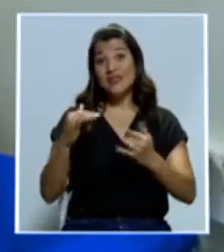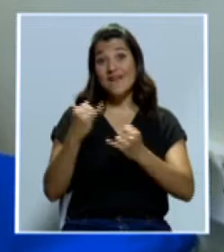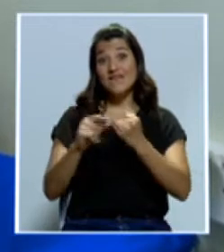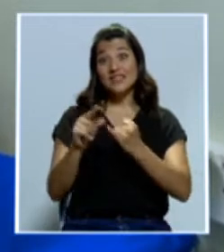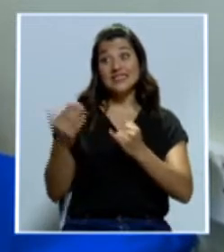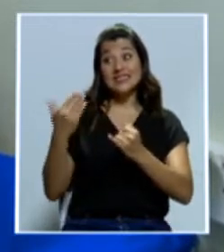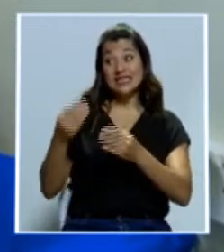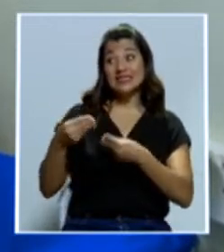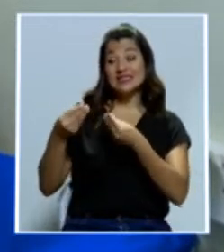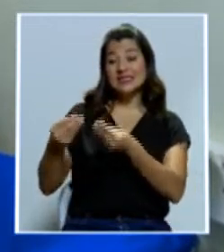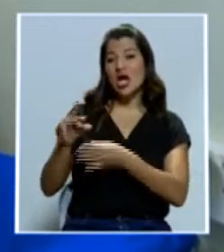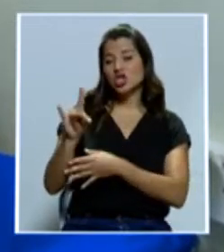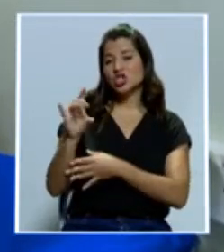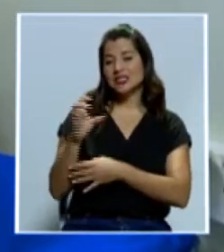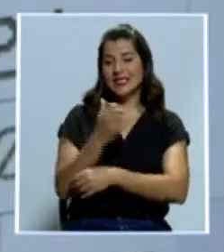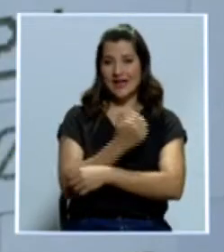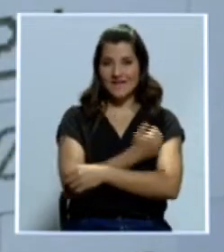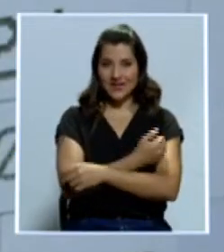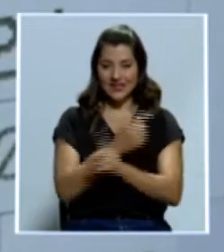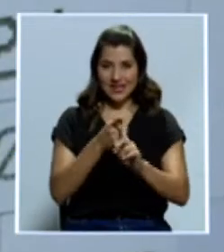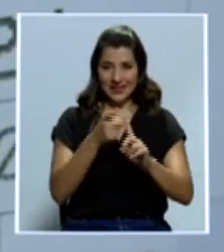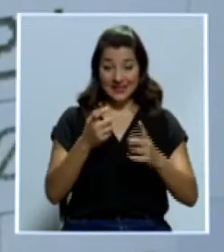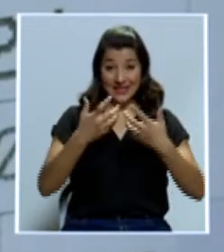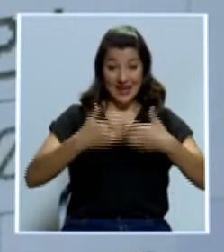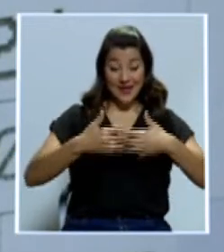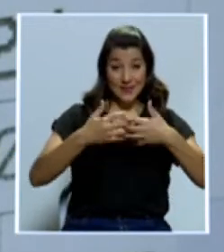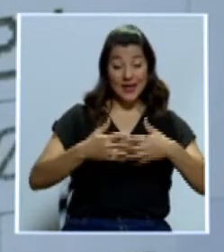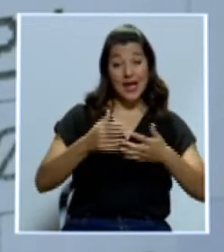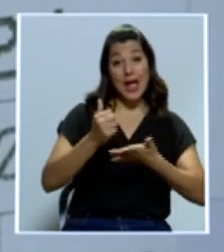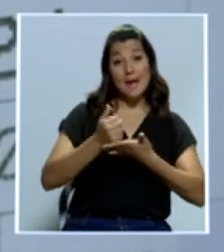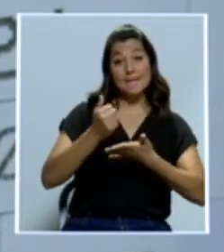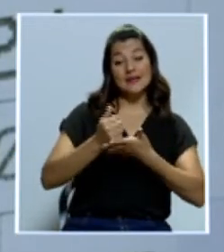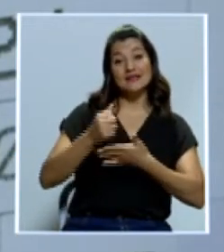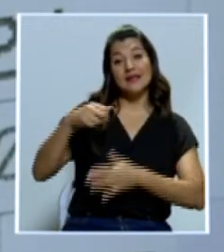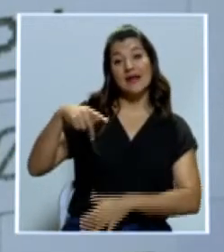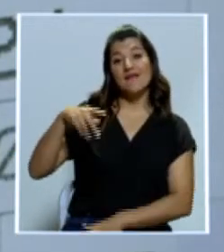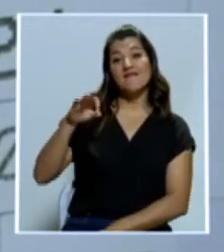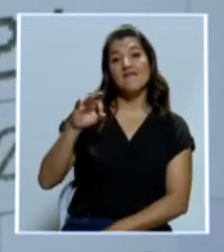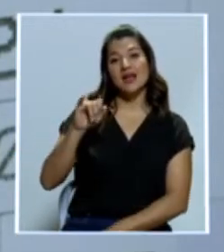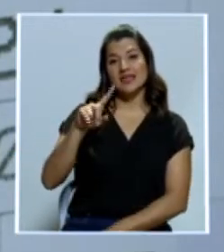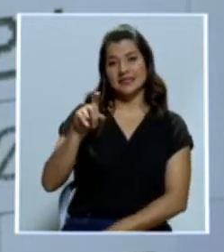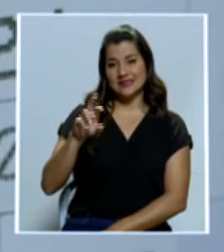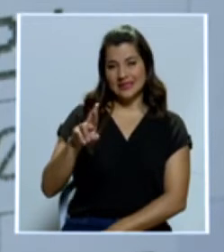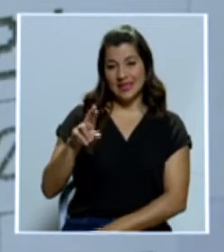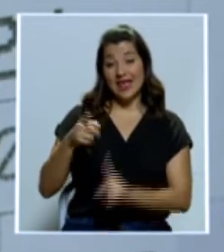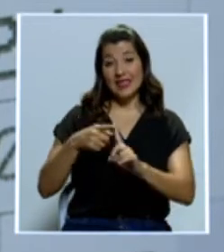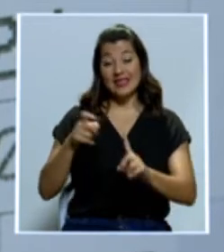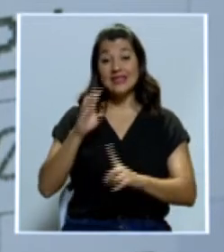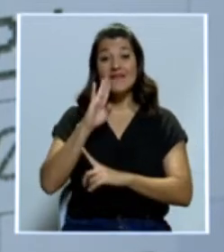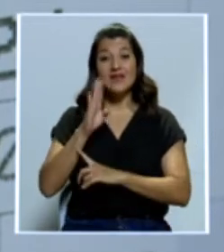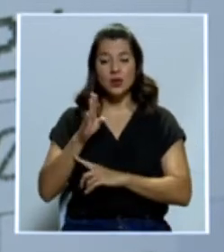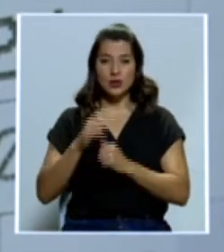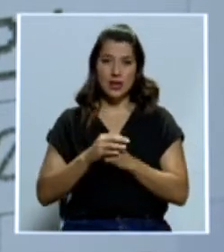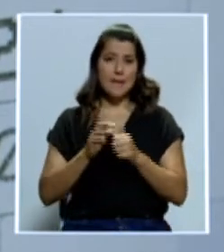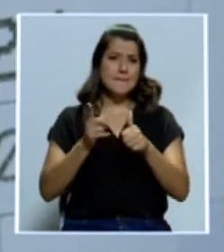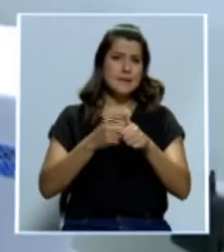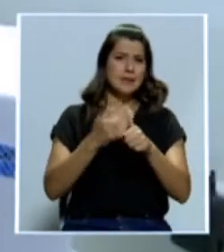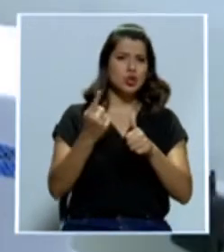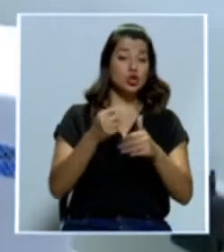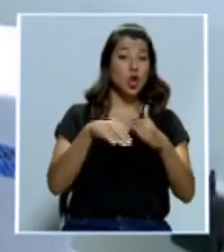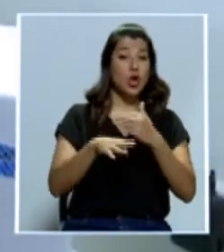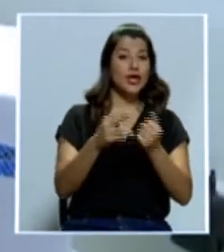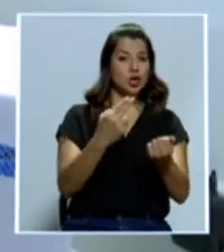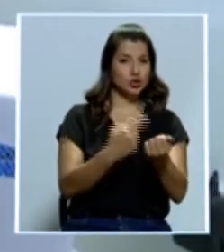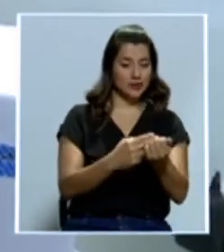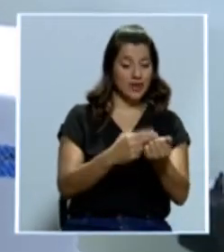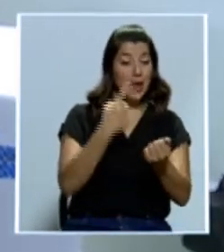entrega de 800,000 dosis enviadas desde la fábrica de Pfizer en Bélgica. En un primer momento, la campaña se hará solo en hospitales, debido